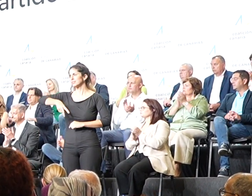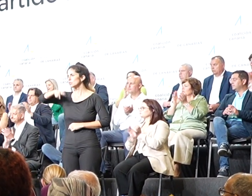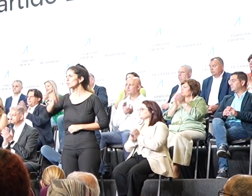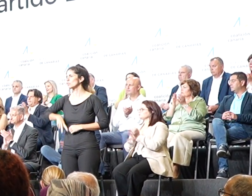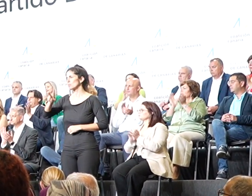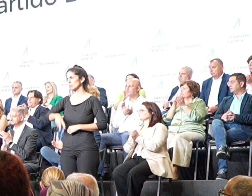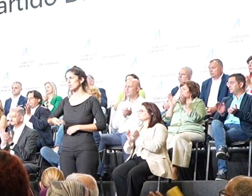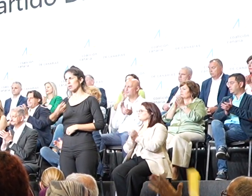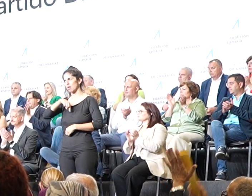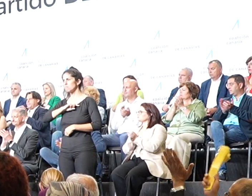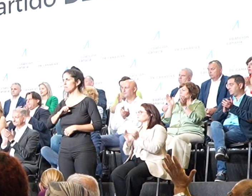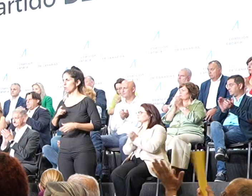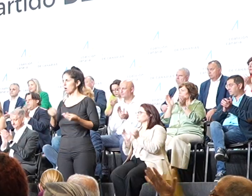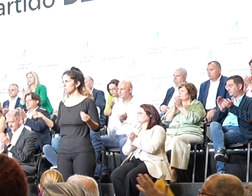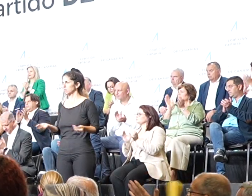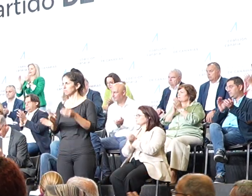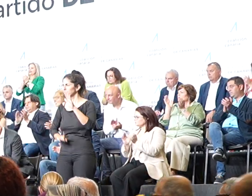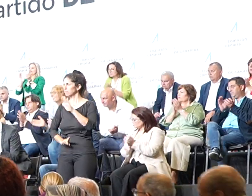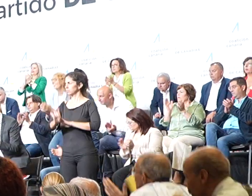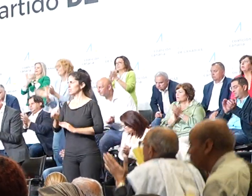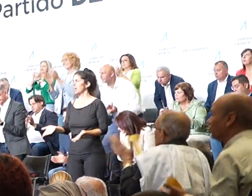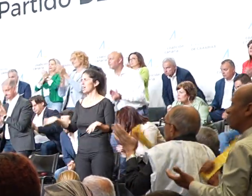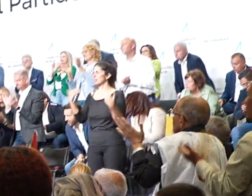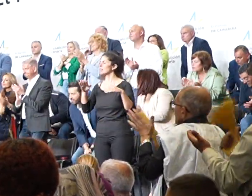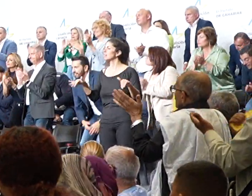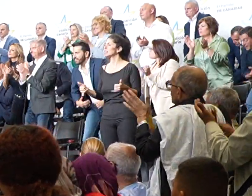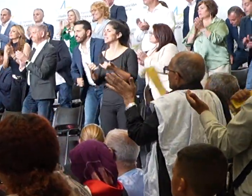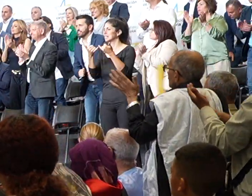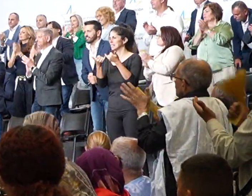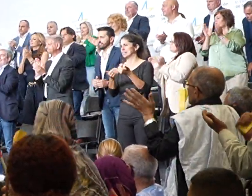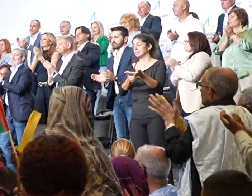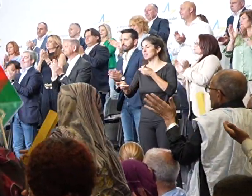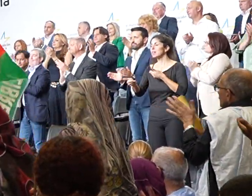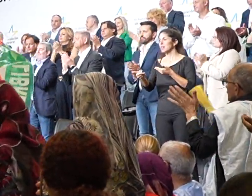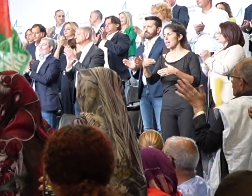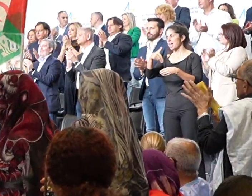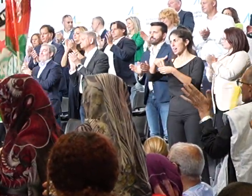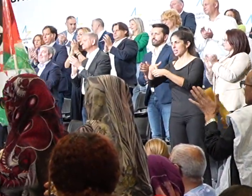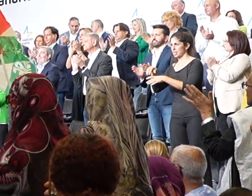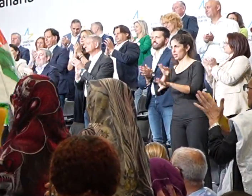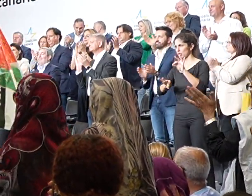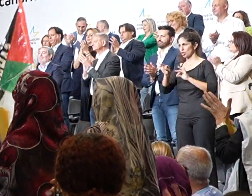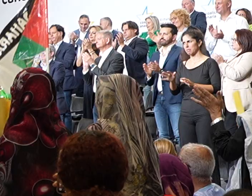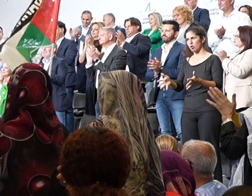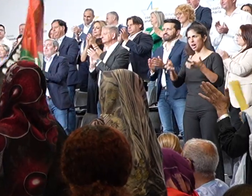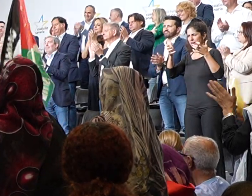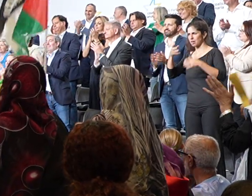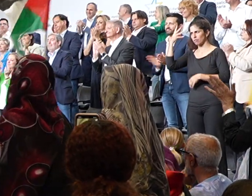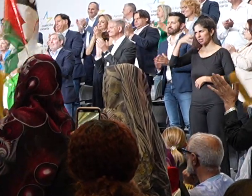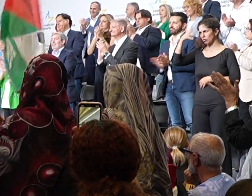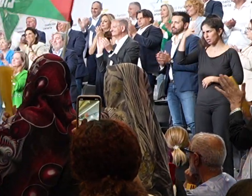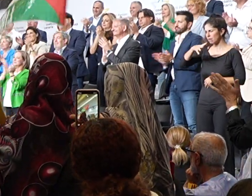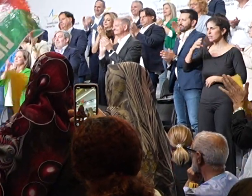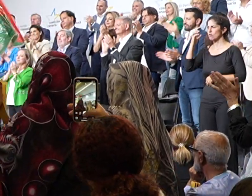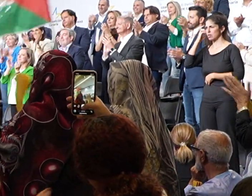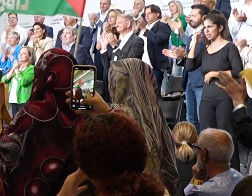¡Arriba Tenerife! ¡Vamos a ganar las próximas elecciones con Fernando Clavijo, con Ana Lama, con Paco Linares y